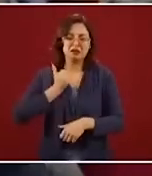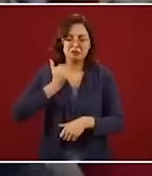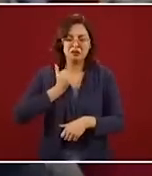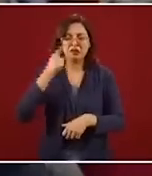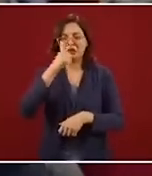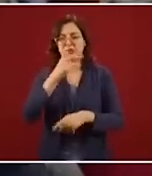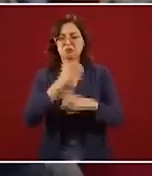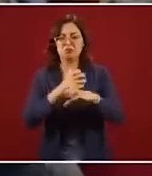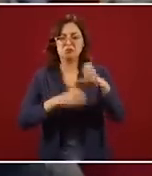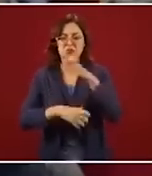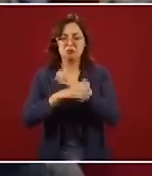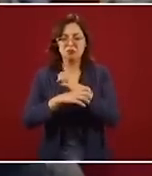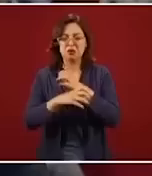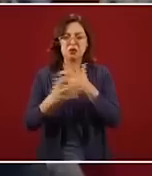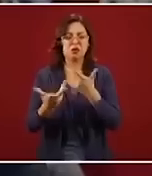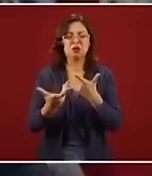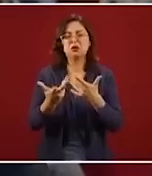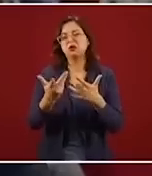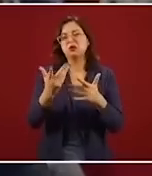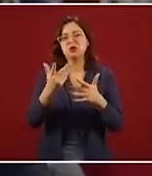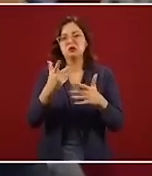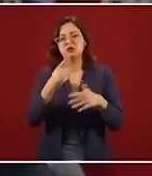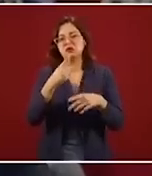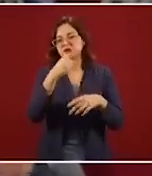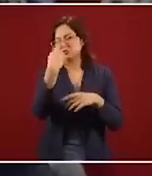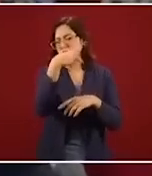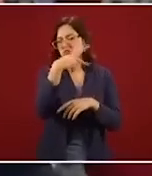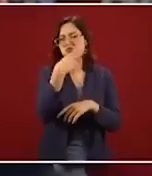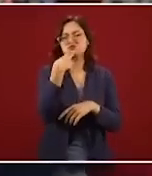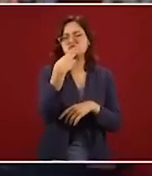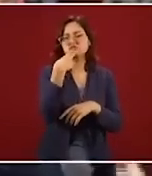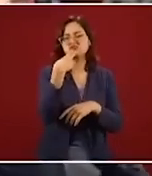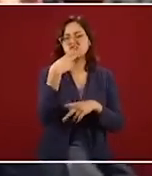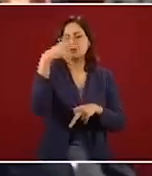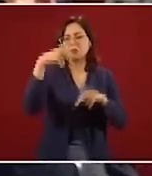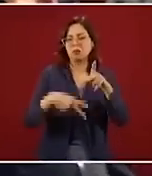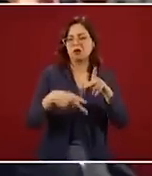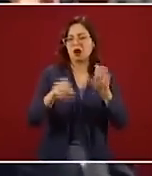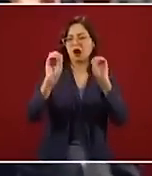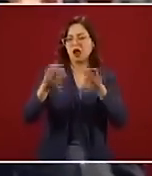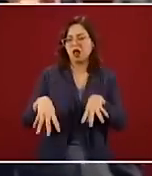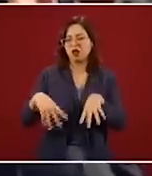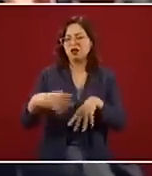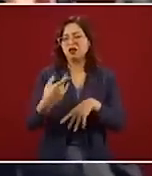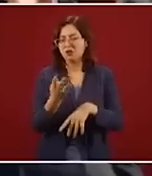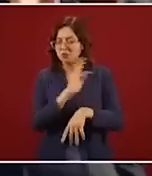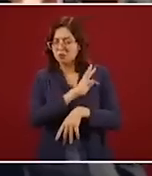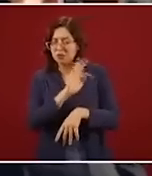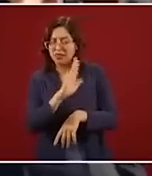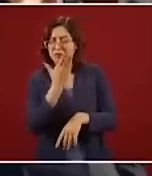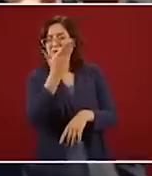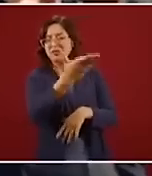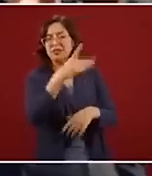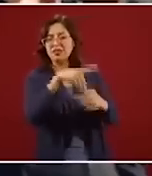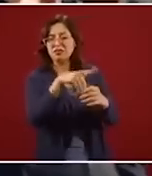equipo en un momento que todavía tiene un gran porcentaje de vida útil. Y hay mecanismos mediante los cuales se pueden donar. Esto ha